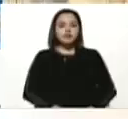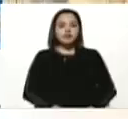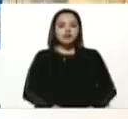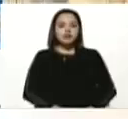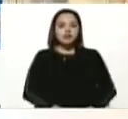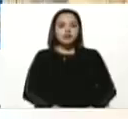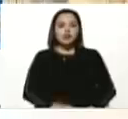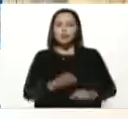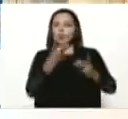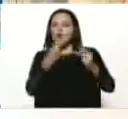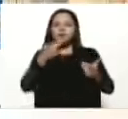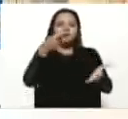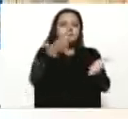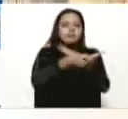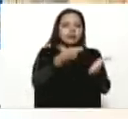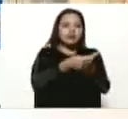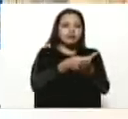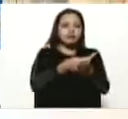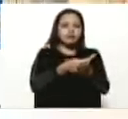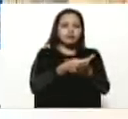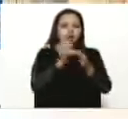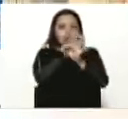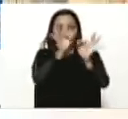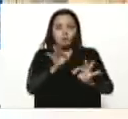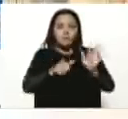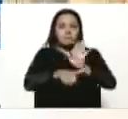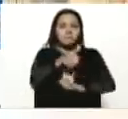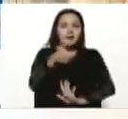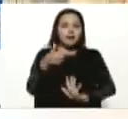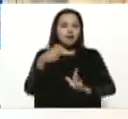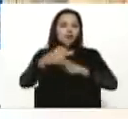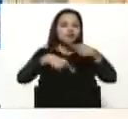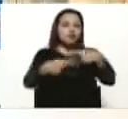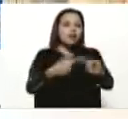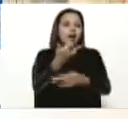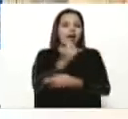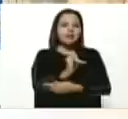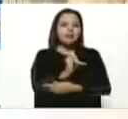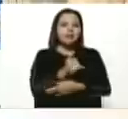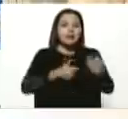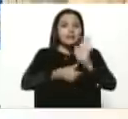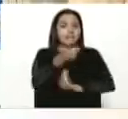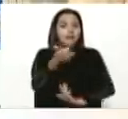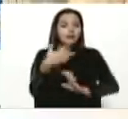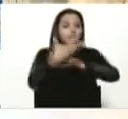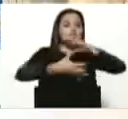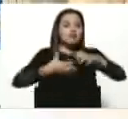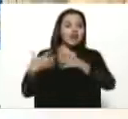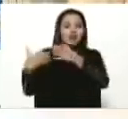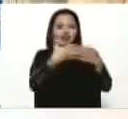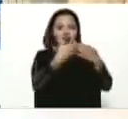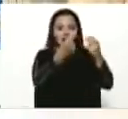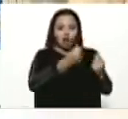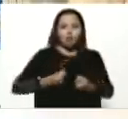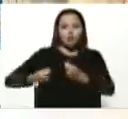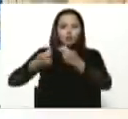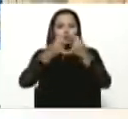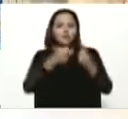de los precios, que es uno de los elementos más golpeados y más perturbados por esta guerra